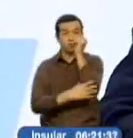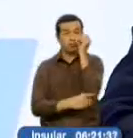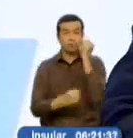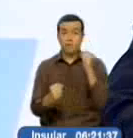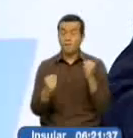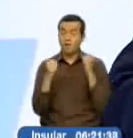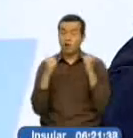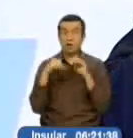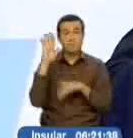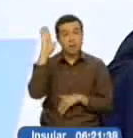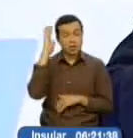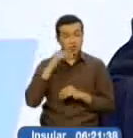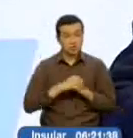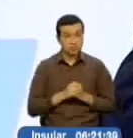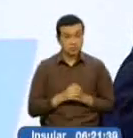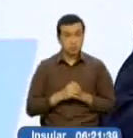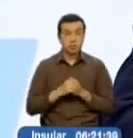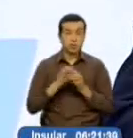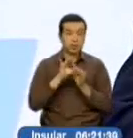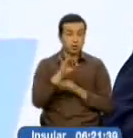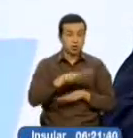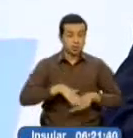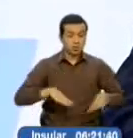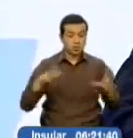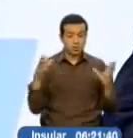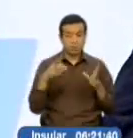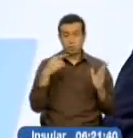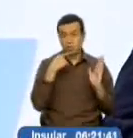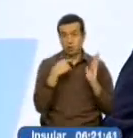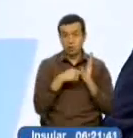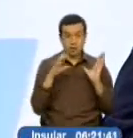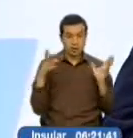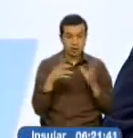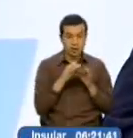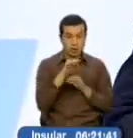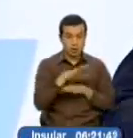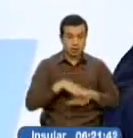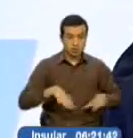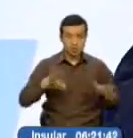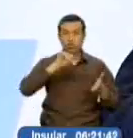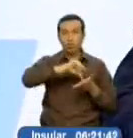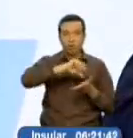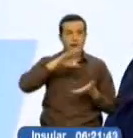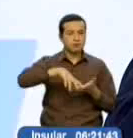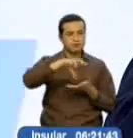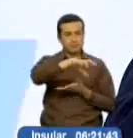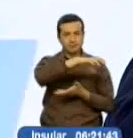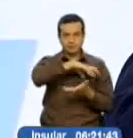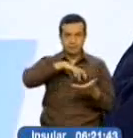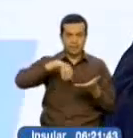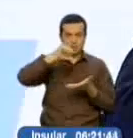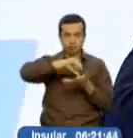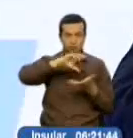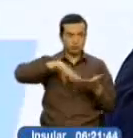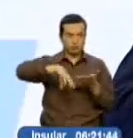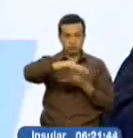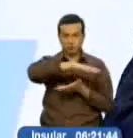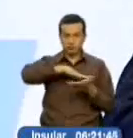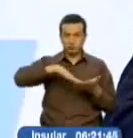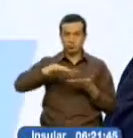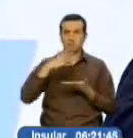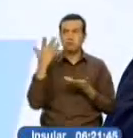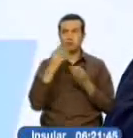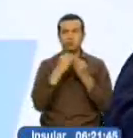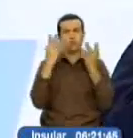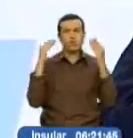dramáticas. Los cantones, por ejemplo, como territorios integradores de lo urbano con lo rural, tienen